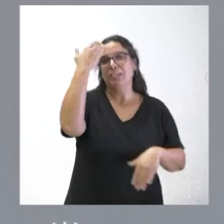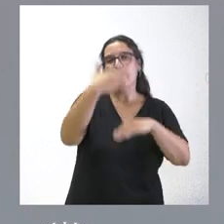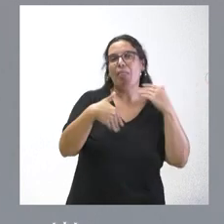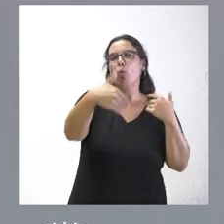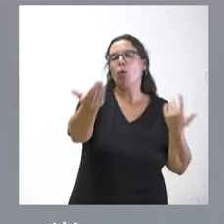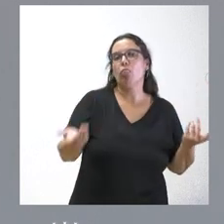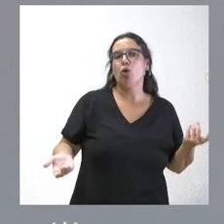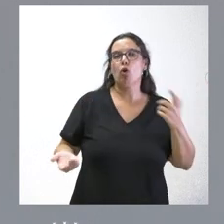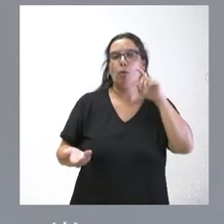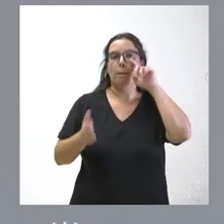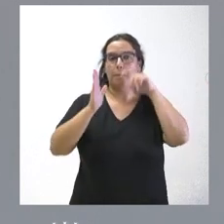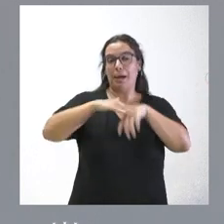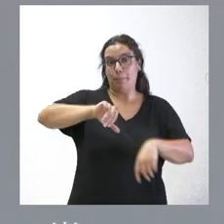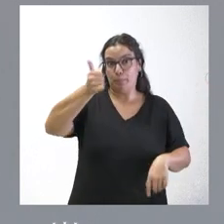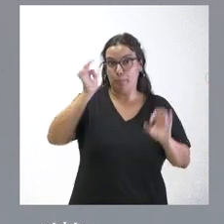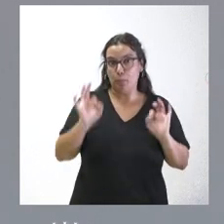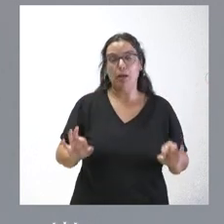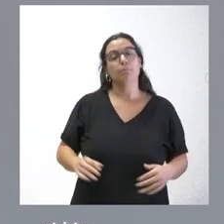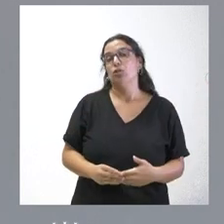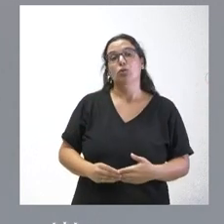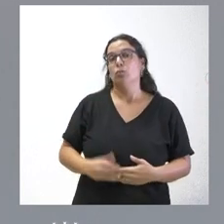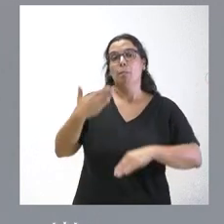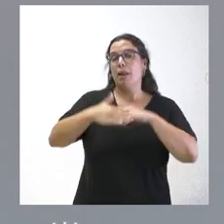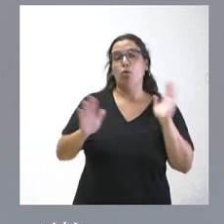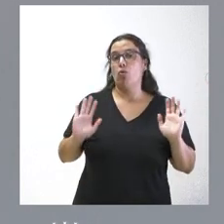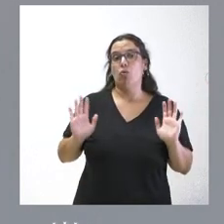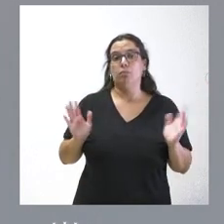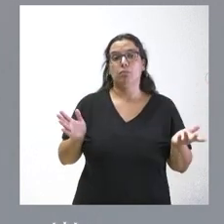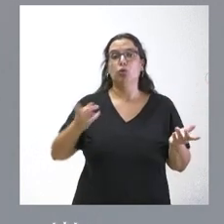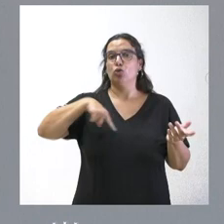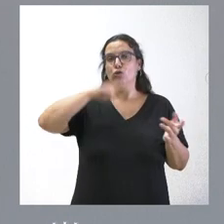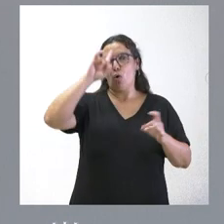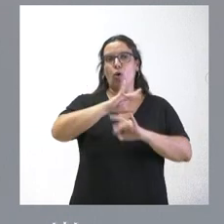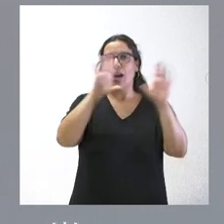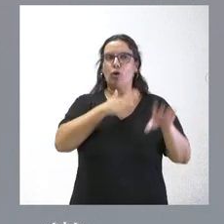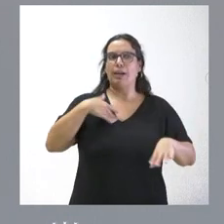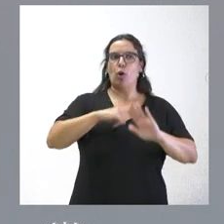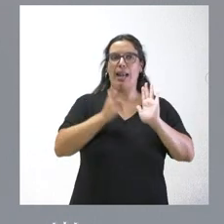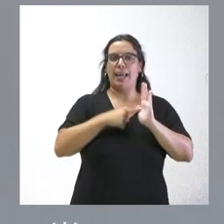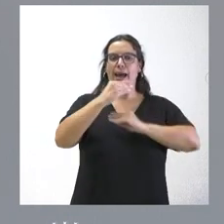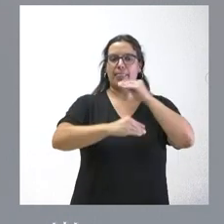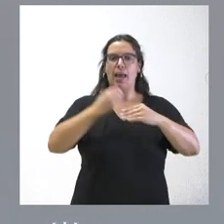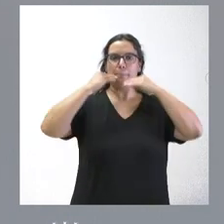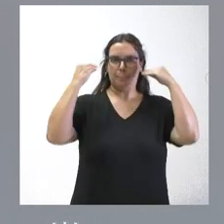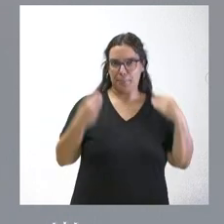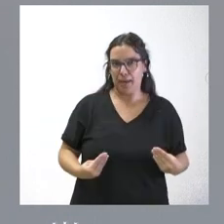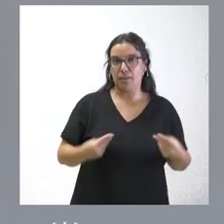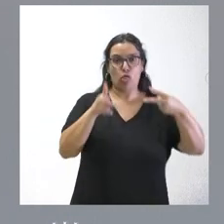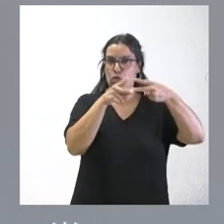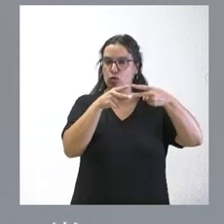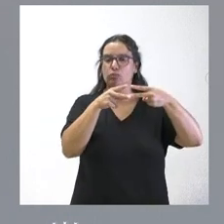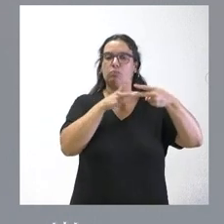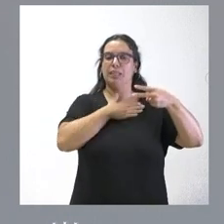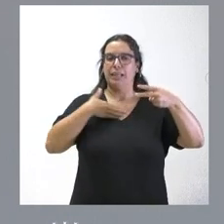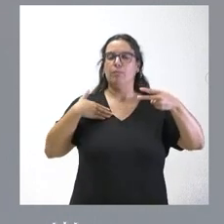para probar no no hemos establecido plazo lo que tenemos claro es que queremos que sea una buena ley que sean ambas normas